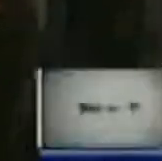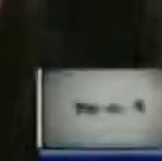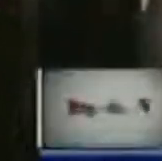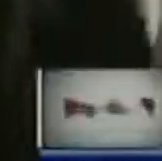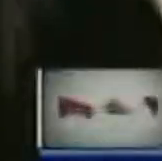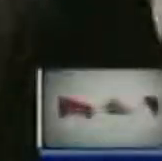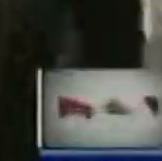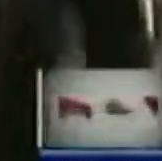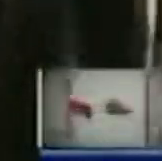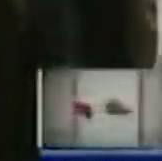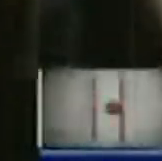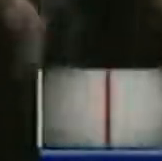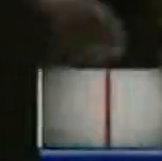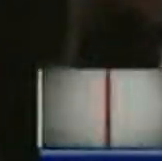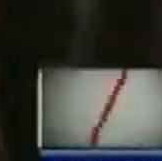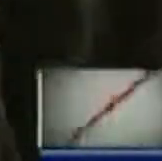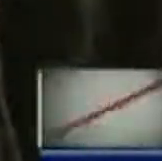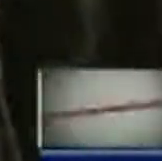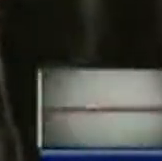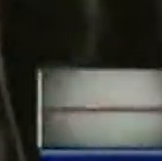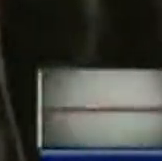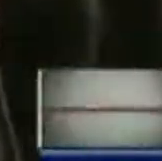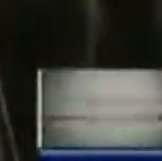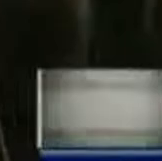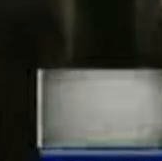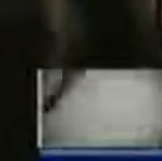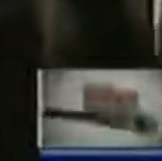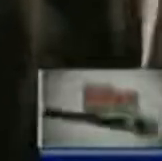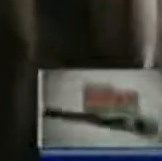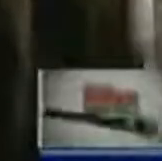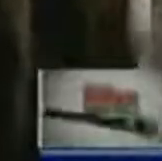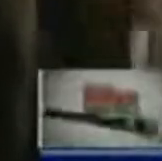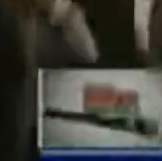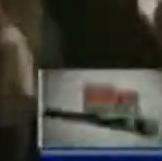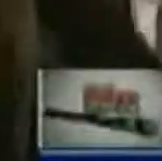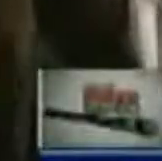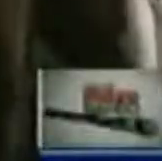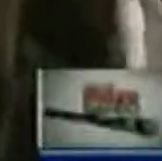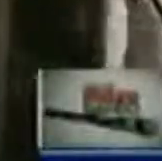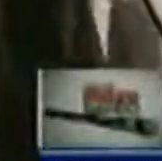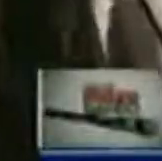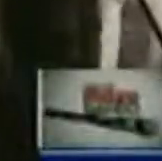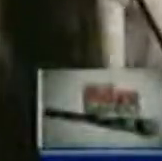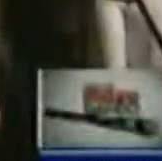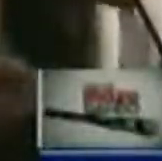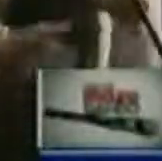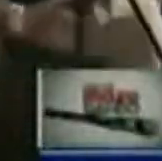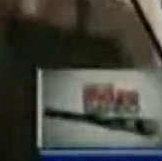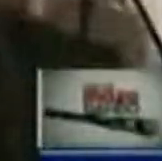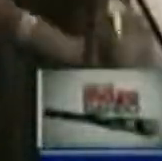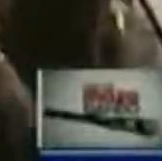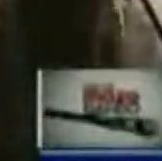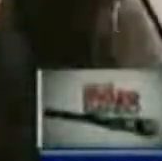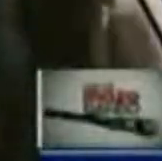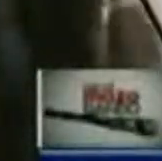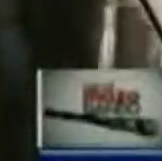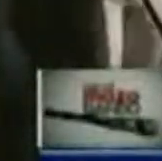como dicen por el frente te pintas ahí es correcta formación